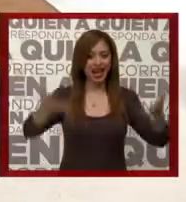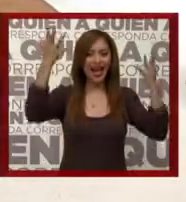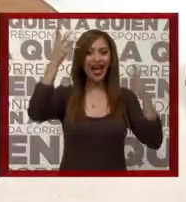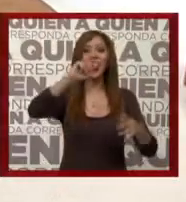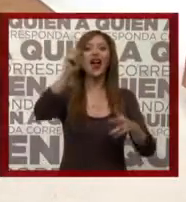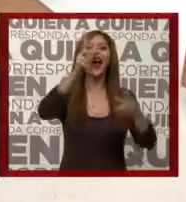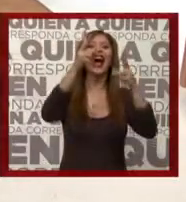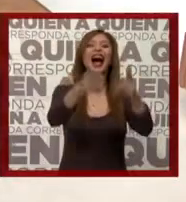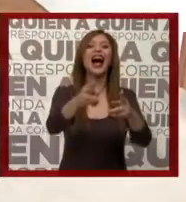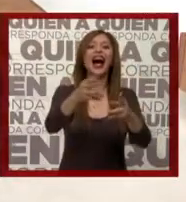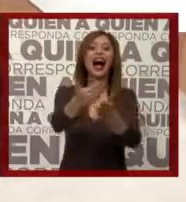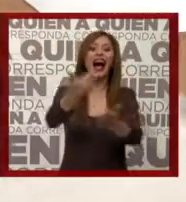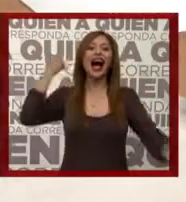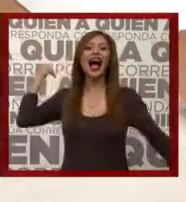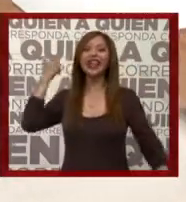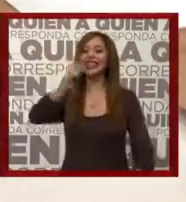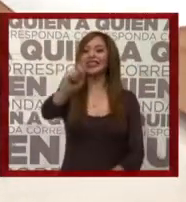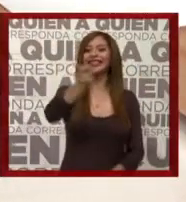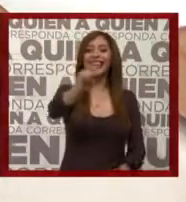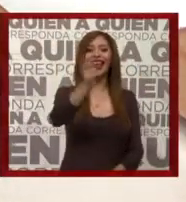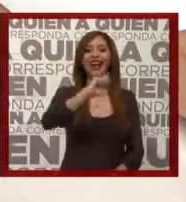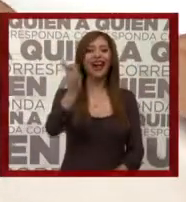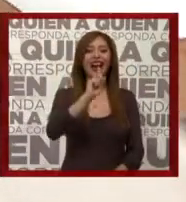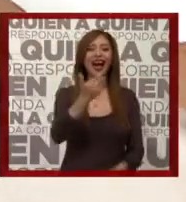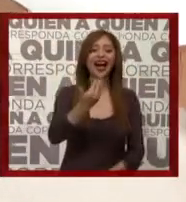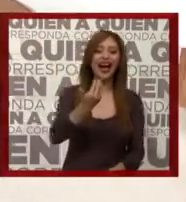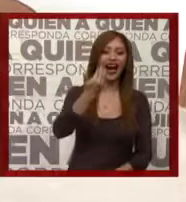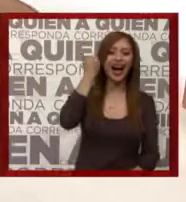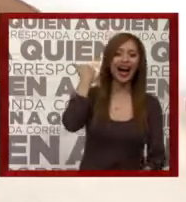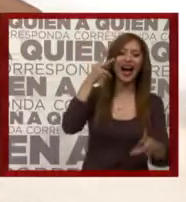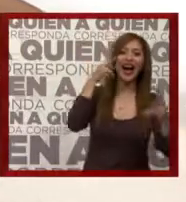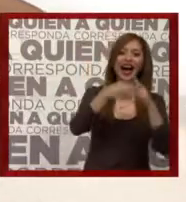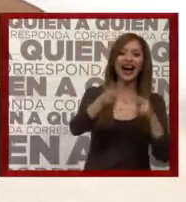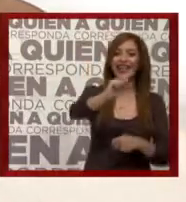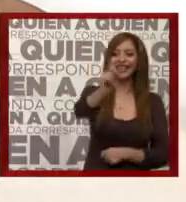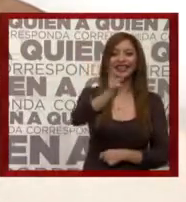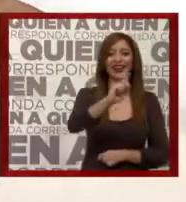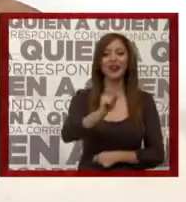La cortaron. Multa, multa, multa. La cortaron antes. Multa, bravo.